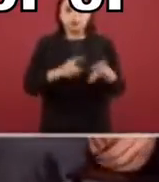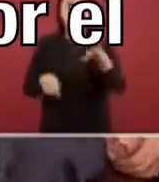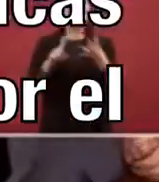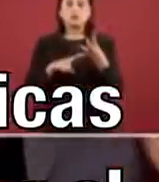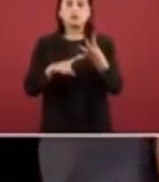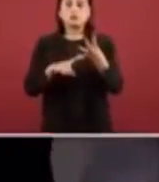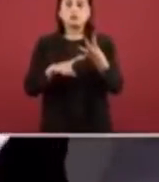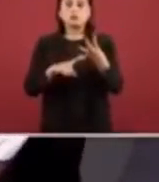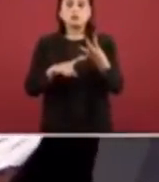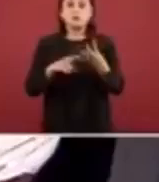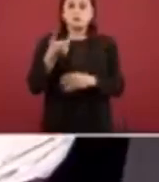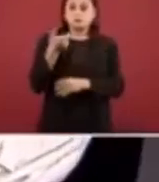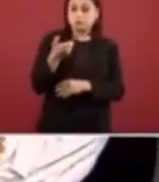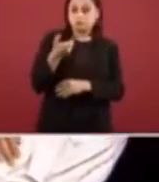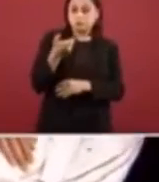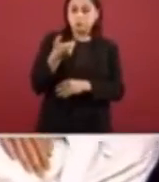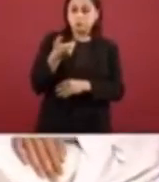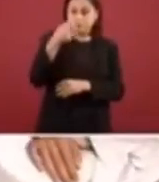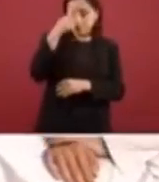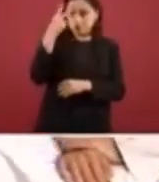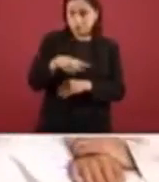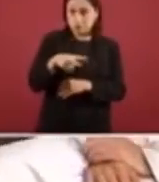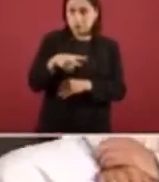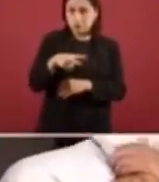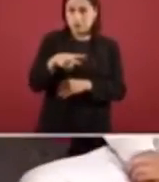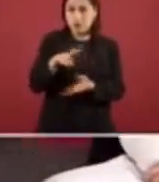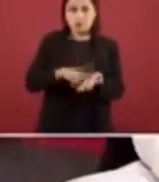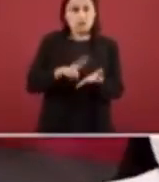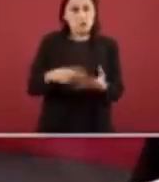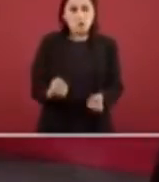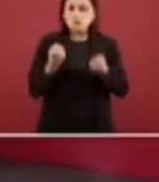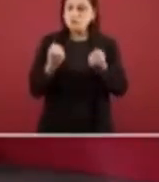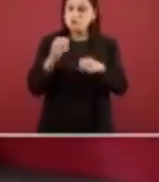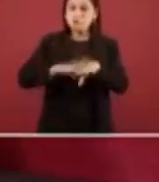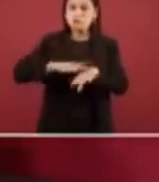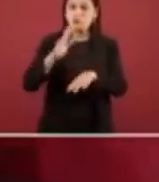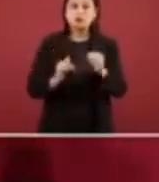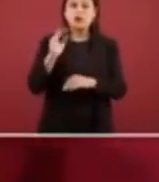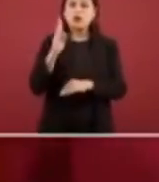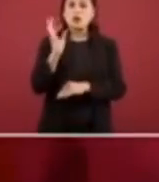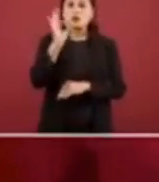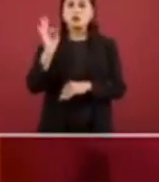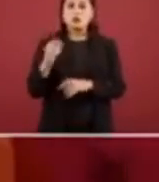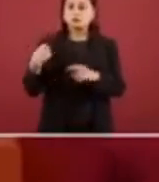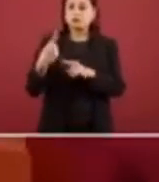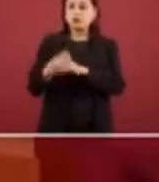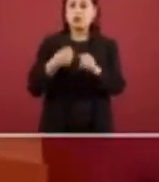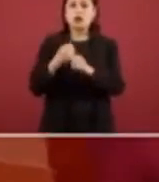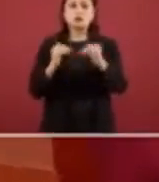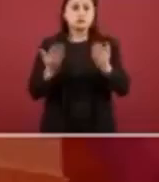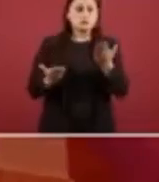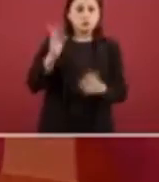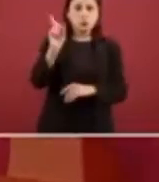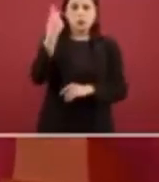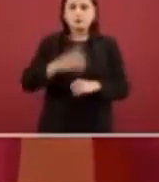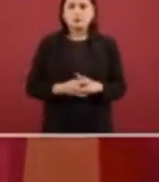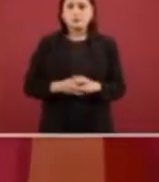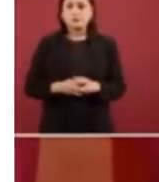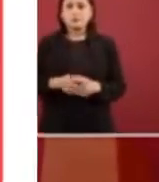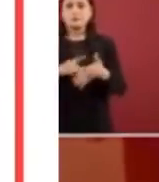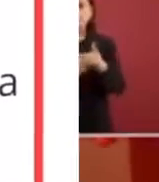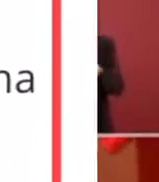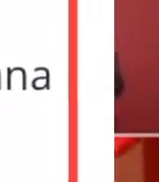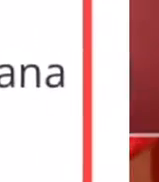Cuatro, el peso se ha fortalecido, se ha apreciado en 4% en un año con relación al dólar.